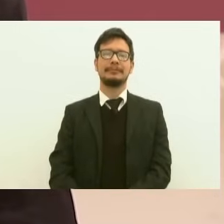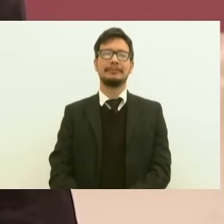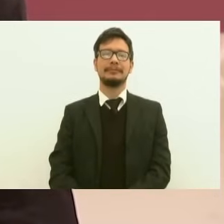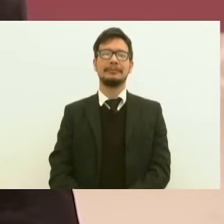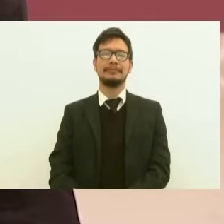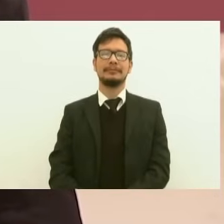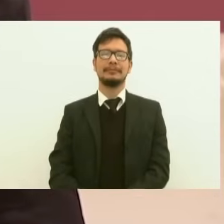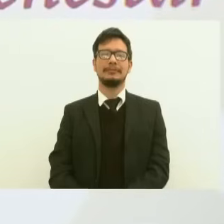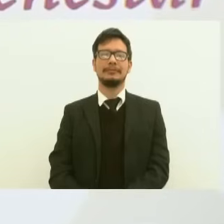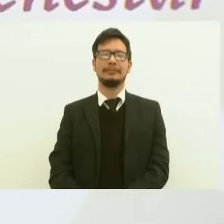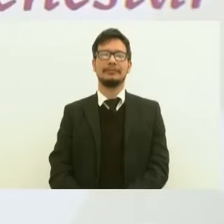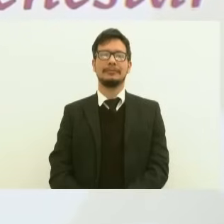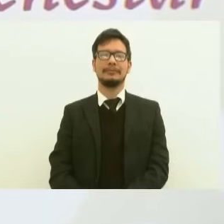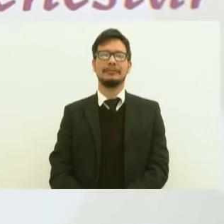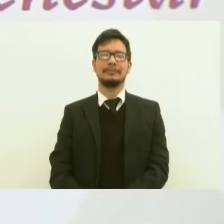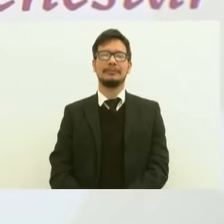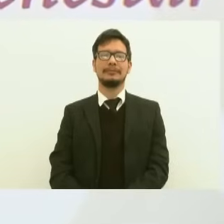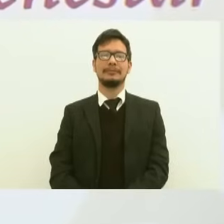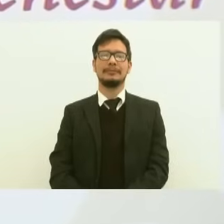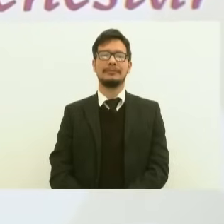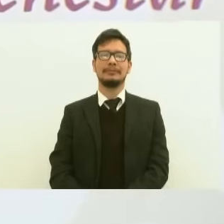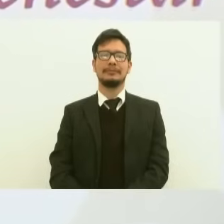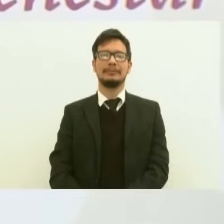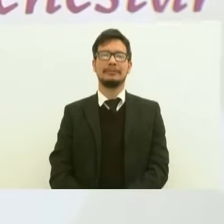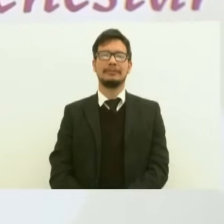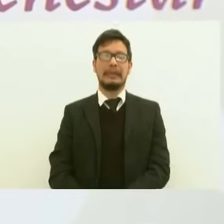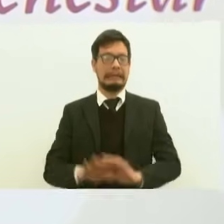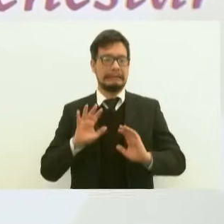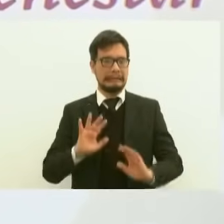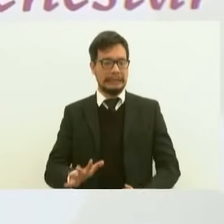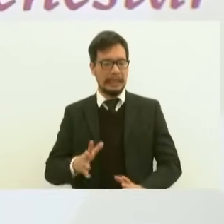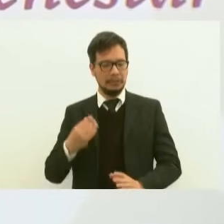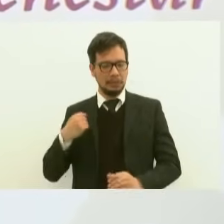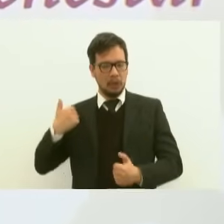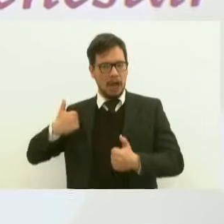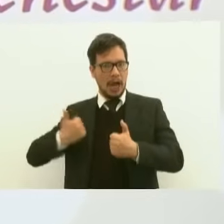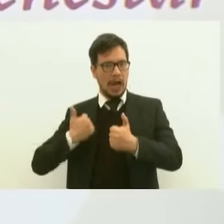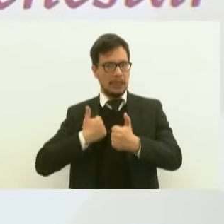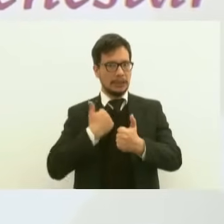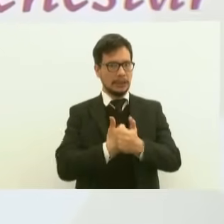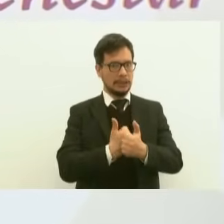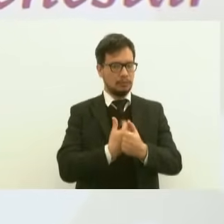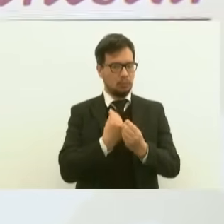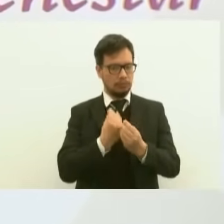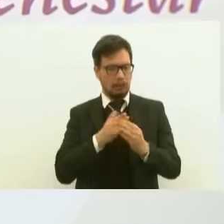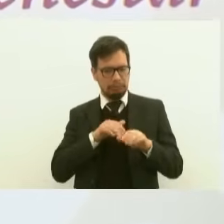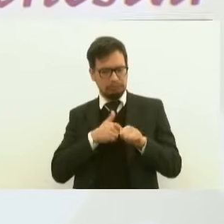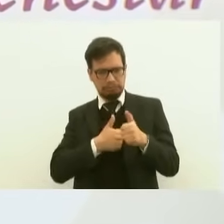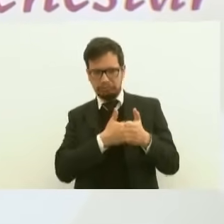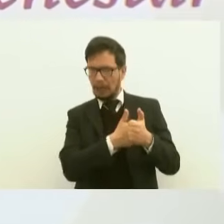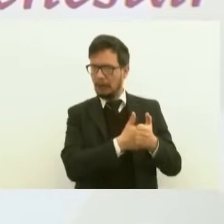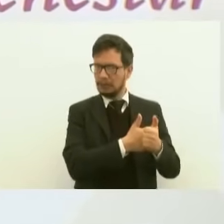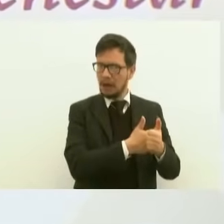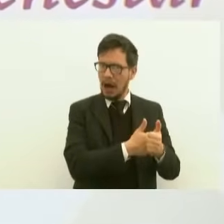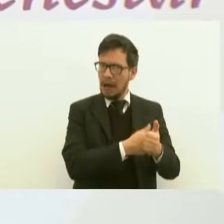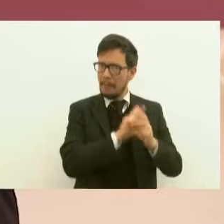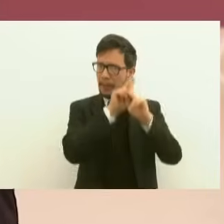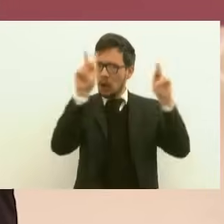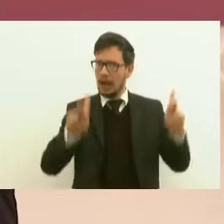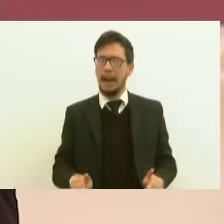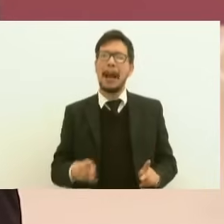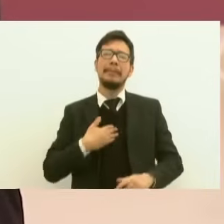Tenemos ya bastante avanzado todo el programa de